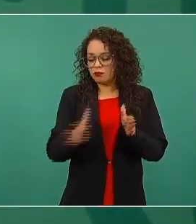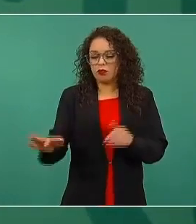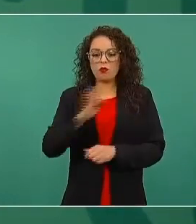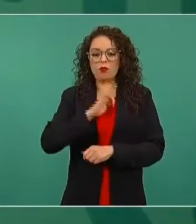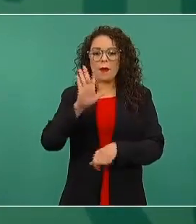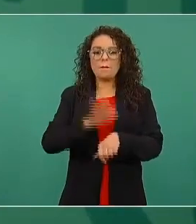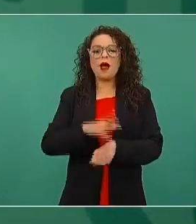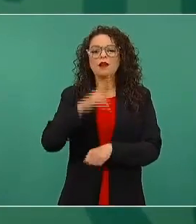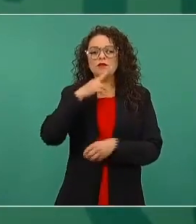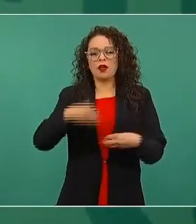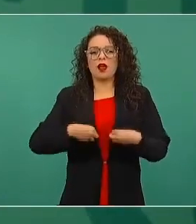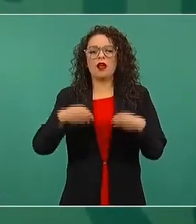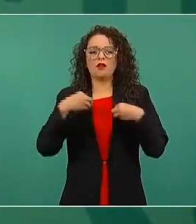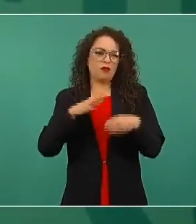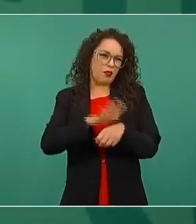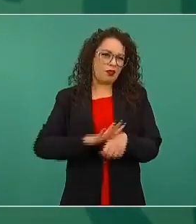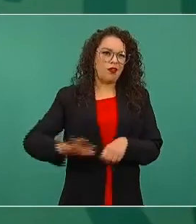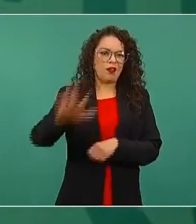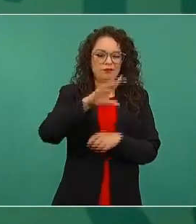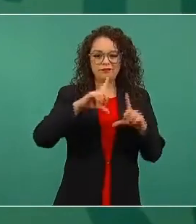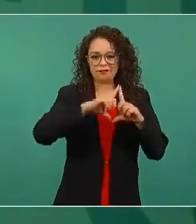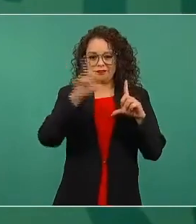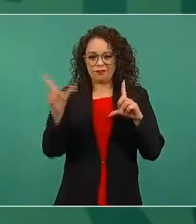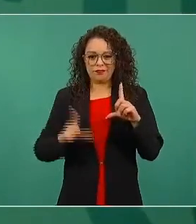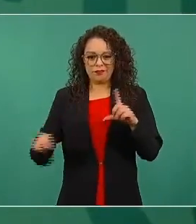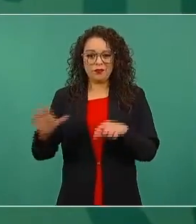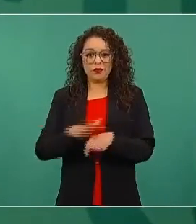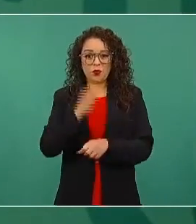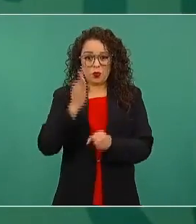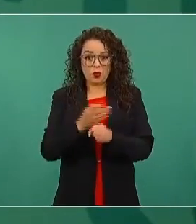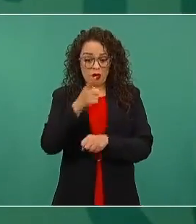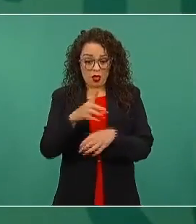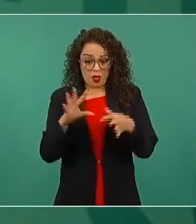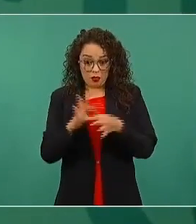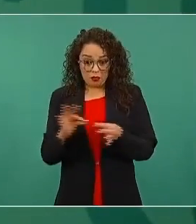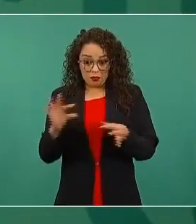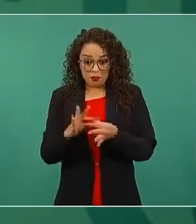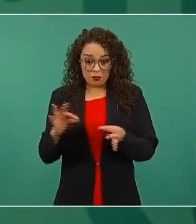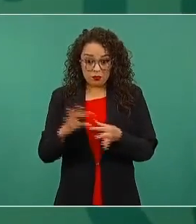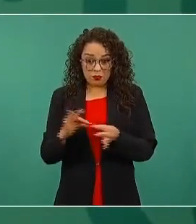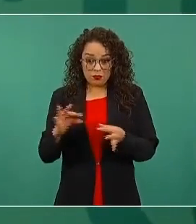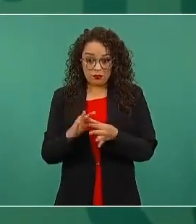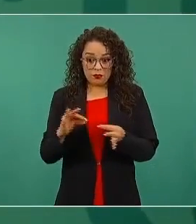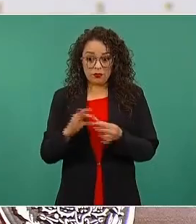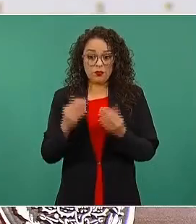mejor. Porque ya lo que estás aquí planteando, esta